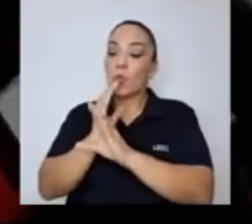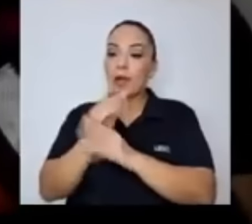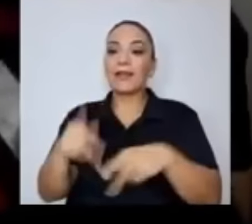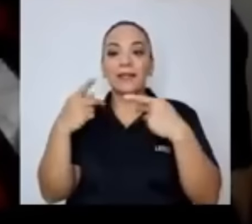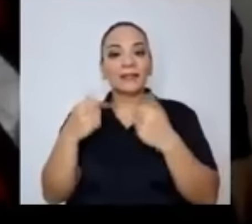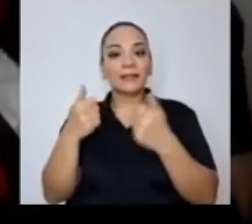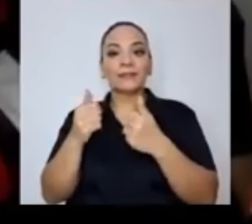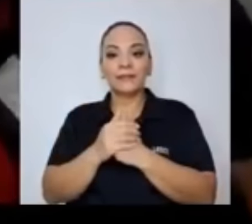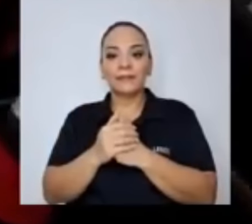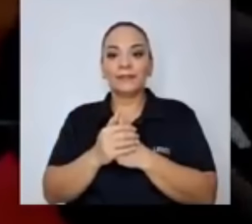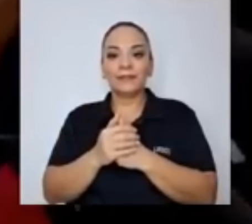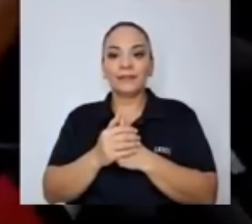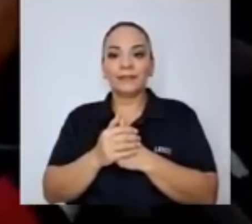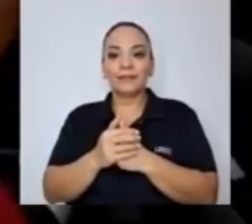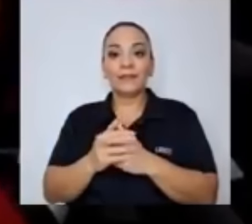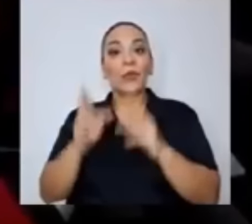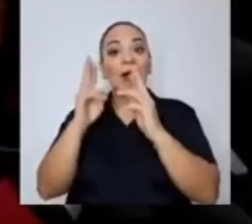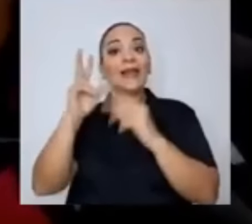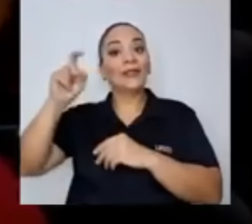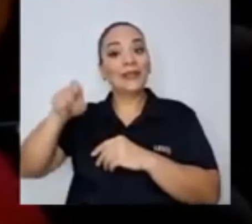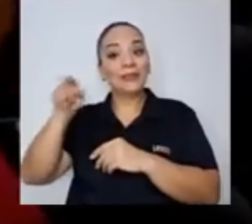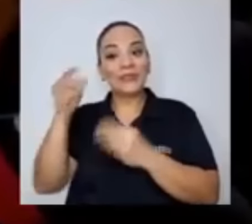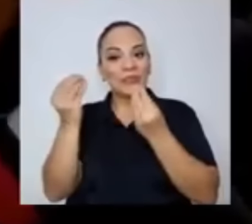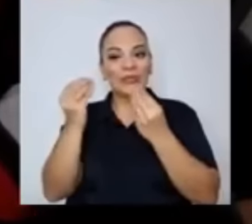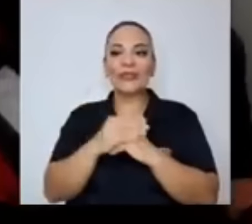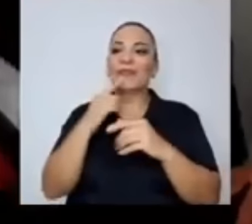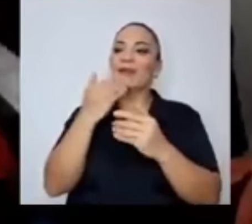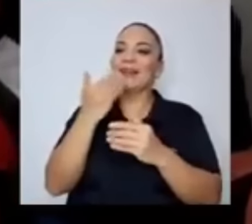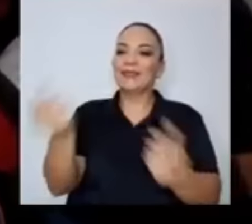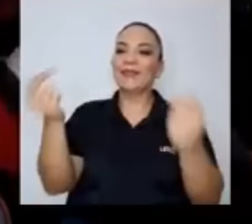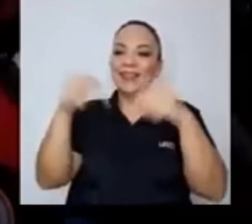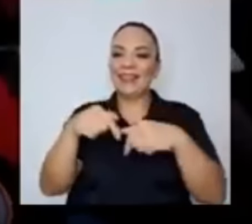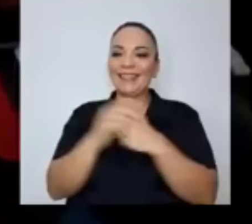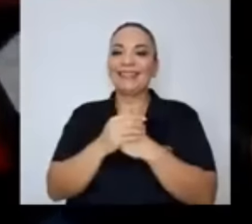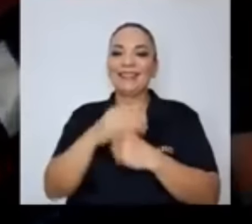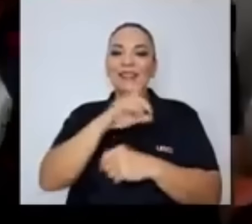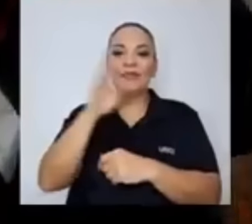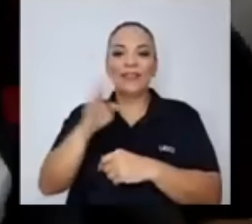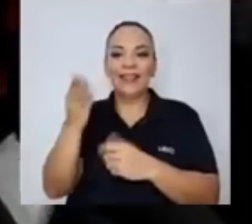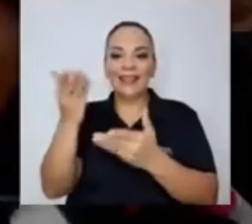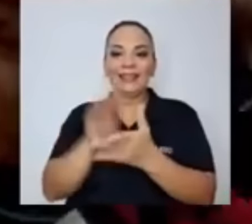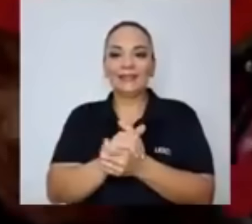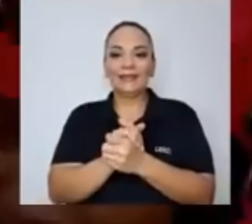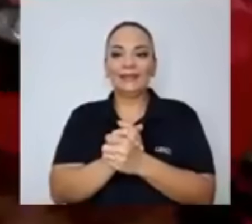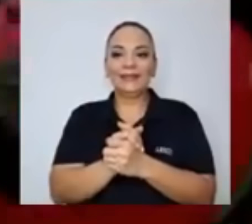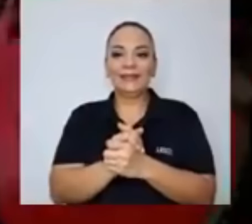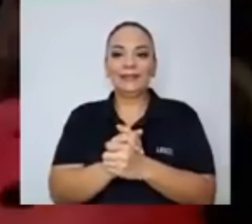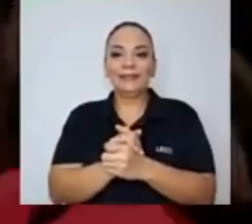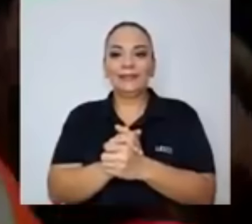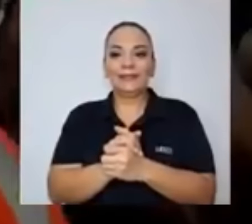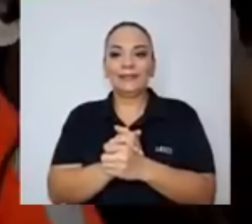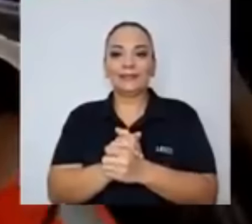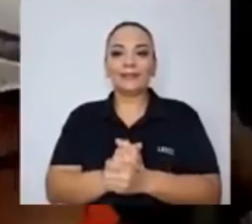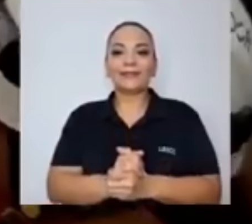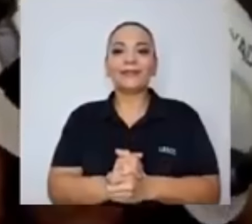bueno, ojalá no la ocupemos mucho, pero gracias por venir. Que Dios las bendiga. Comentarle que nuestro equipo lo conforman